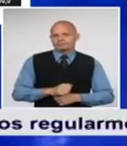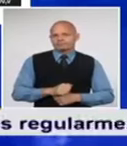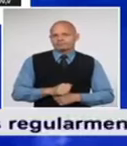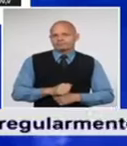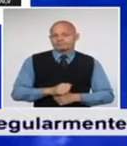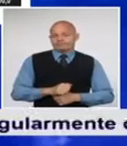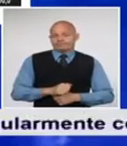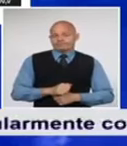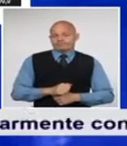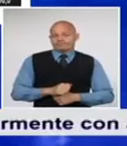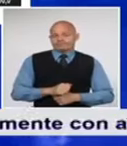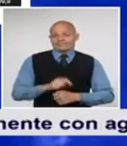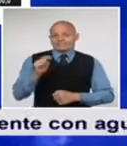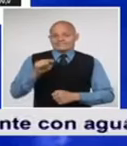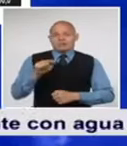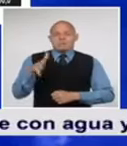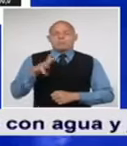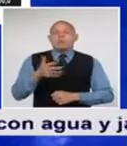aporta el